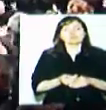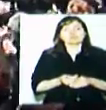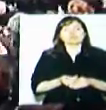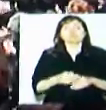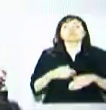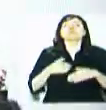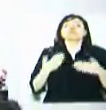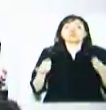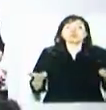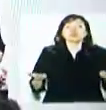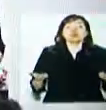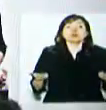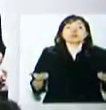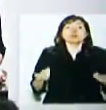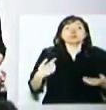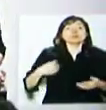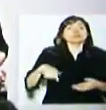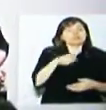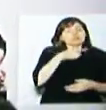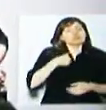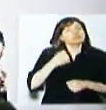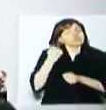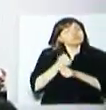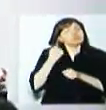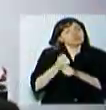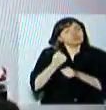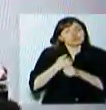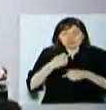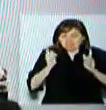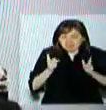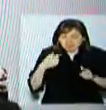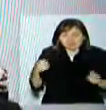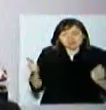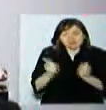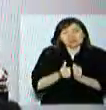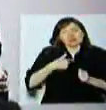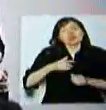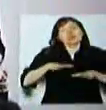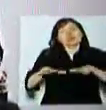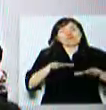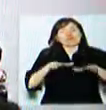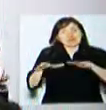como hemos hecho toda la vida quienes militamos en el movimiento nacional,